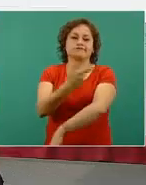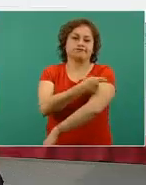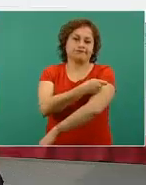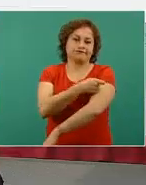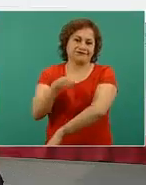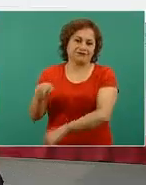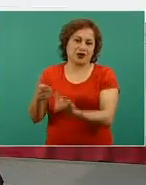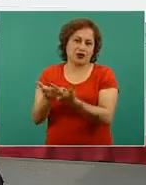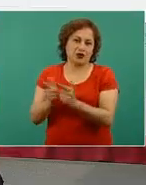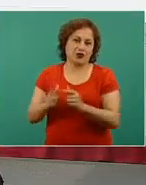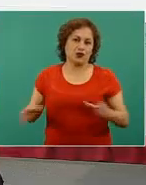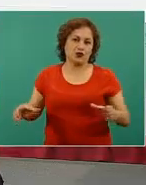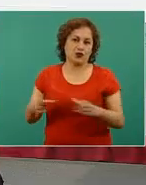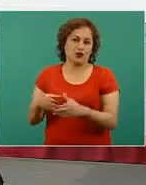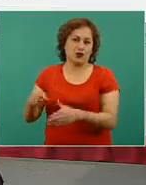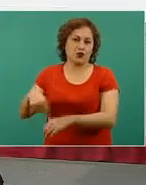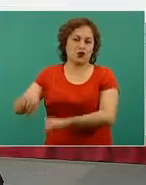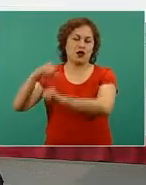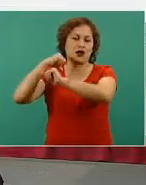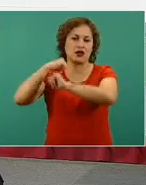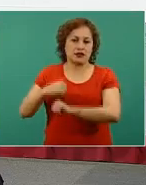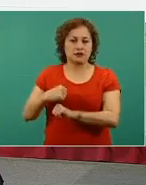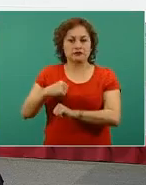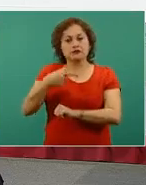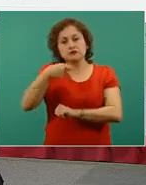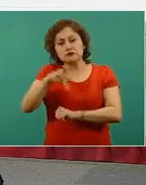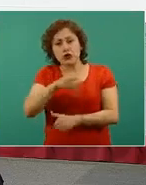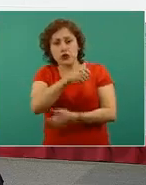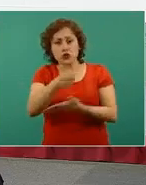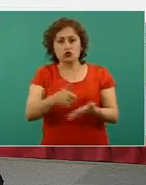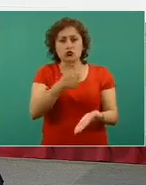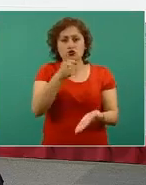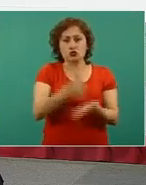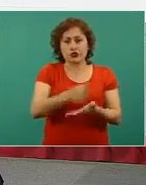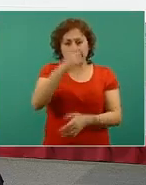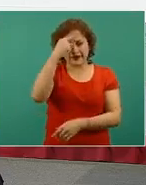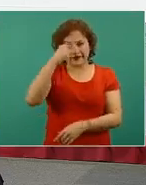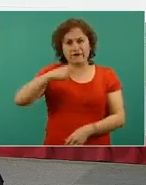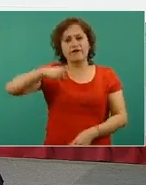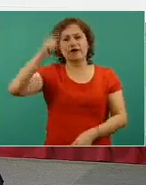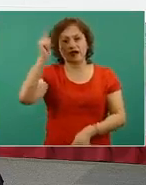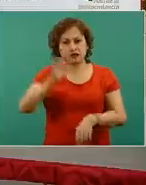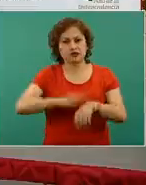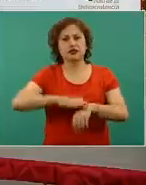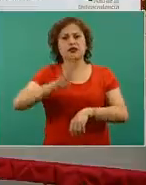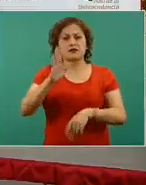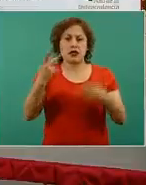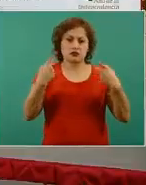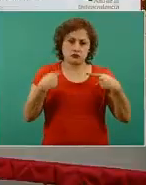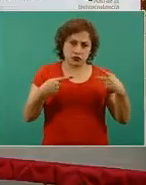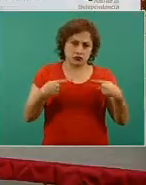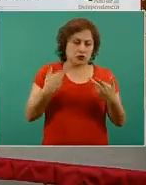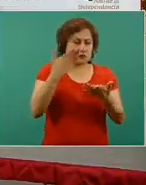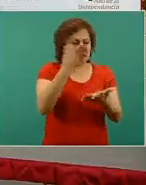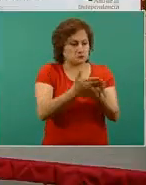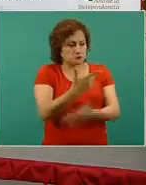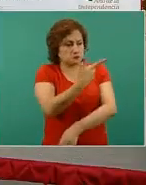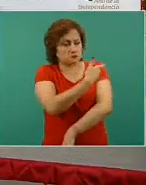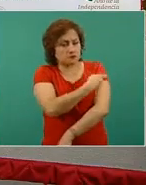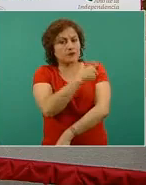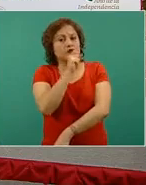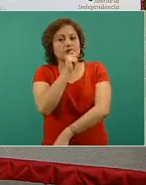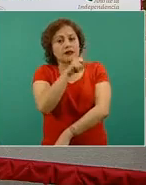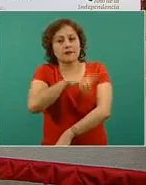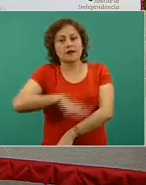se trata de zonas urbanas, es mucho más fácil la movilidad, tanto de las y los brigadistas como de la población que